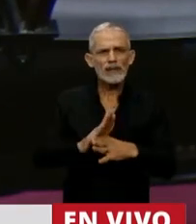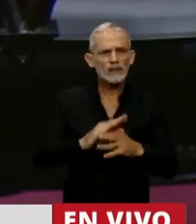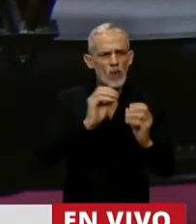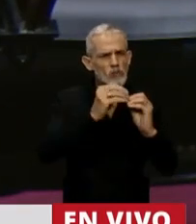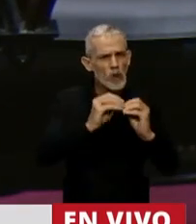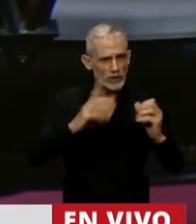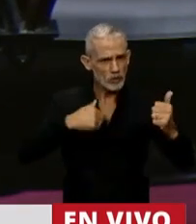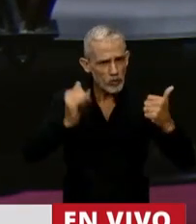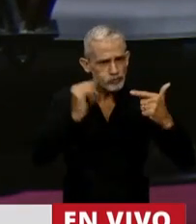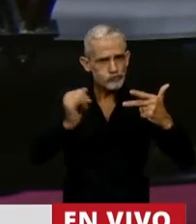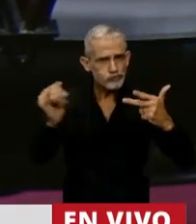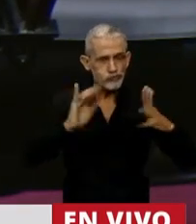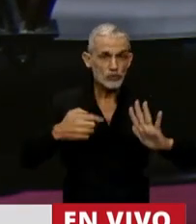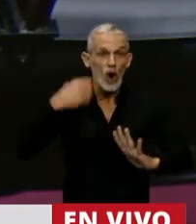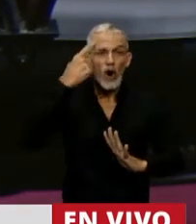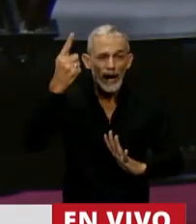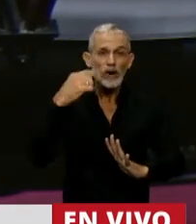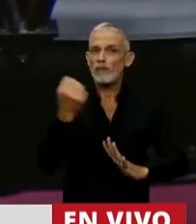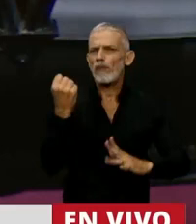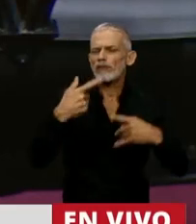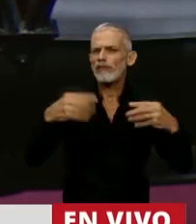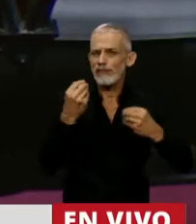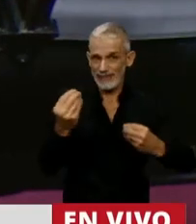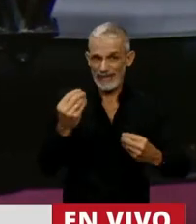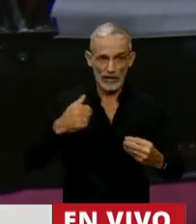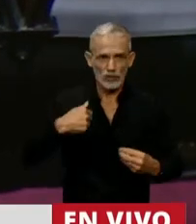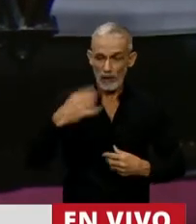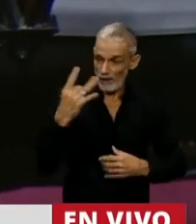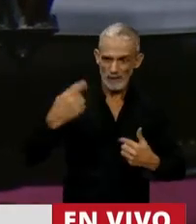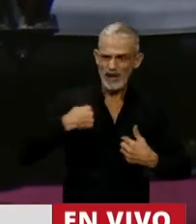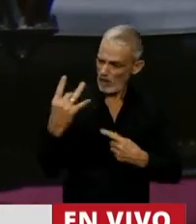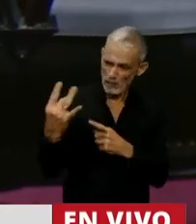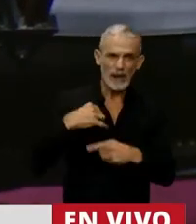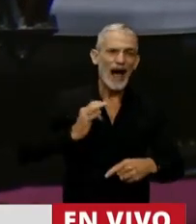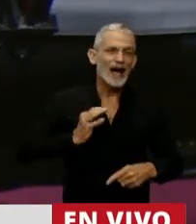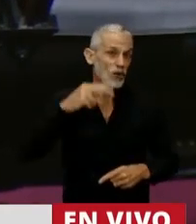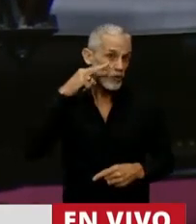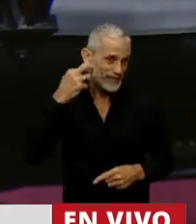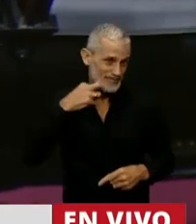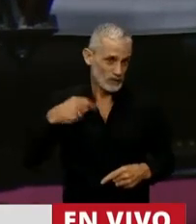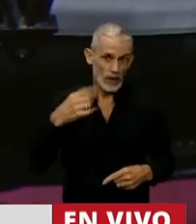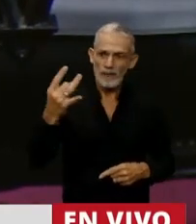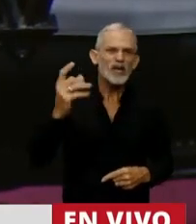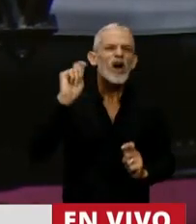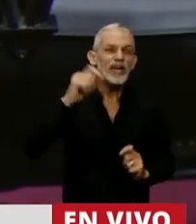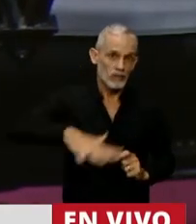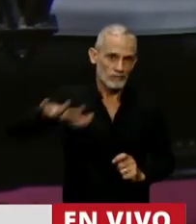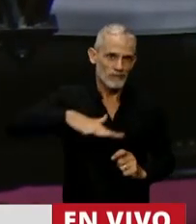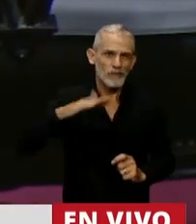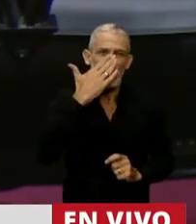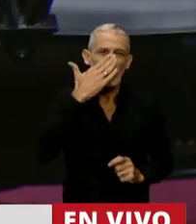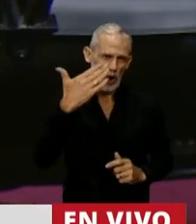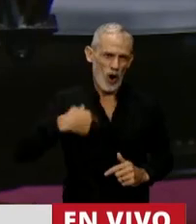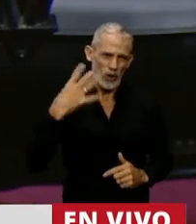razones que he venido exponiendo, considero importante destacar que yo he sido elegida en el año 2019 por los ciudadanos de la provincia